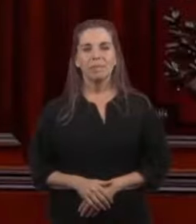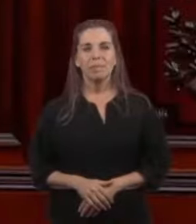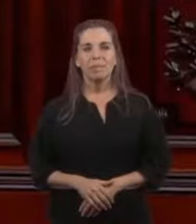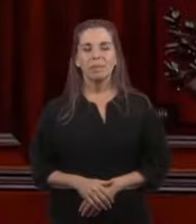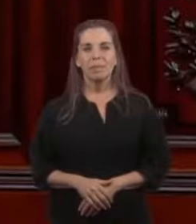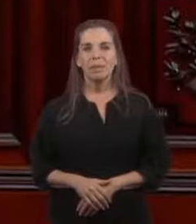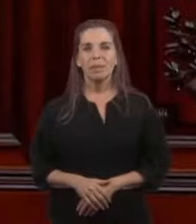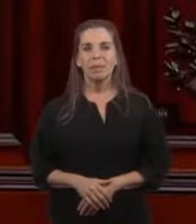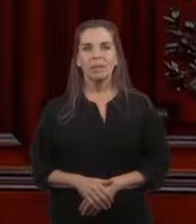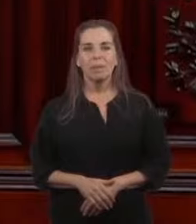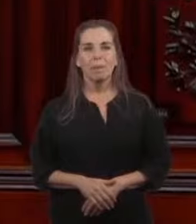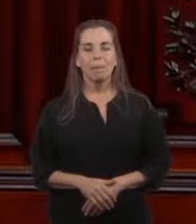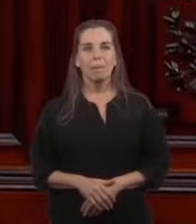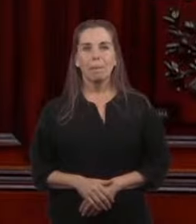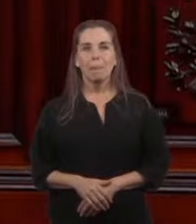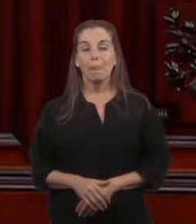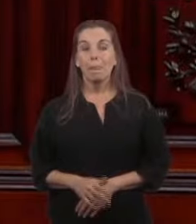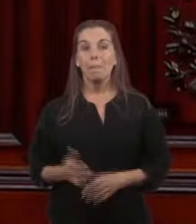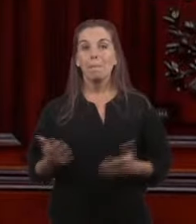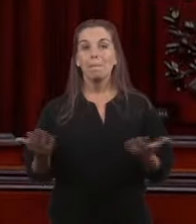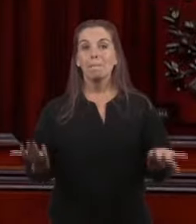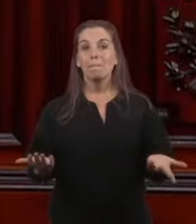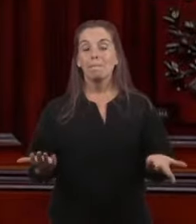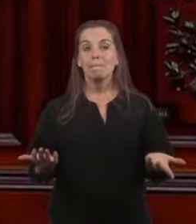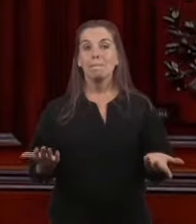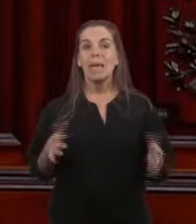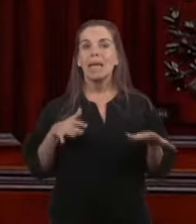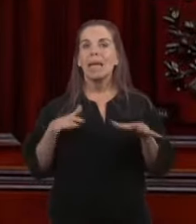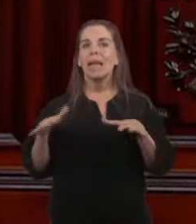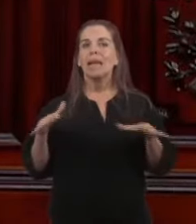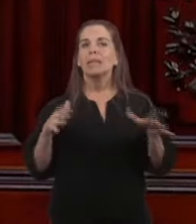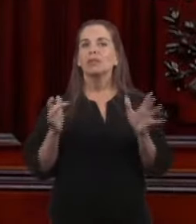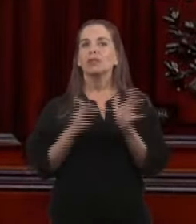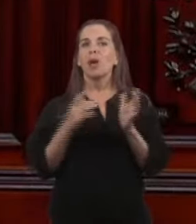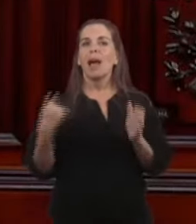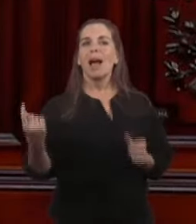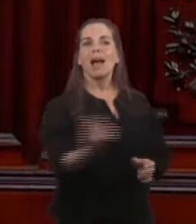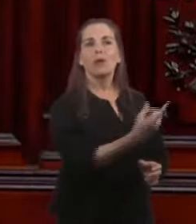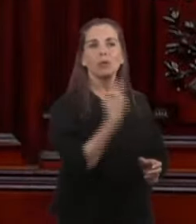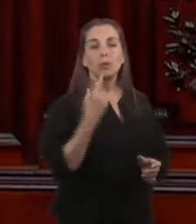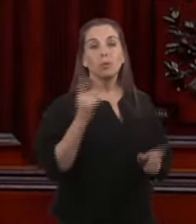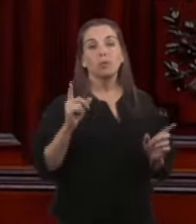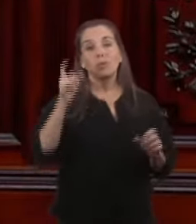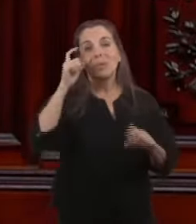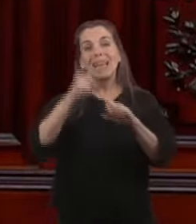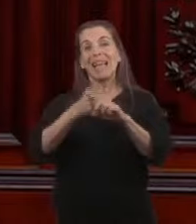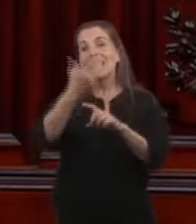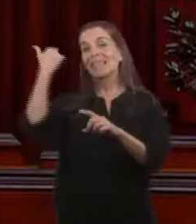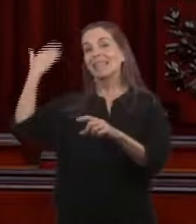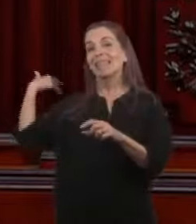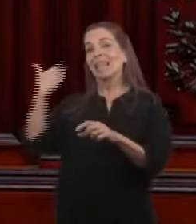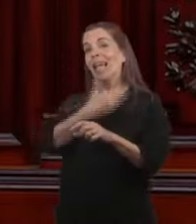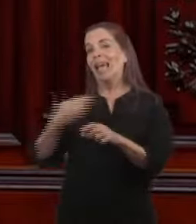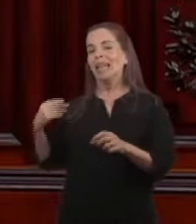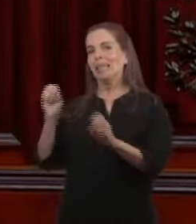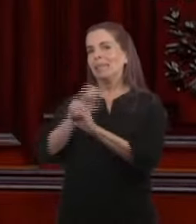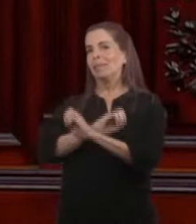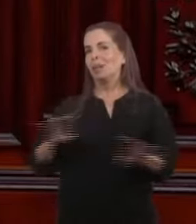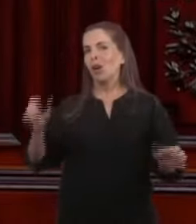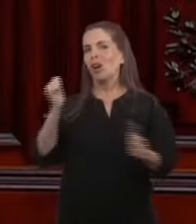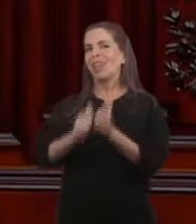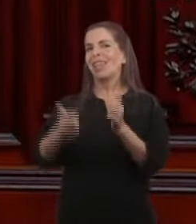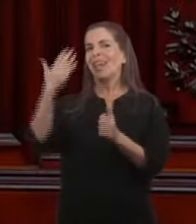resuelven la mano que nos tocó a nosotros no fue Ni más ni menos que la peor herencia de la historia tanto en materia fiscal y